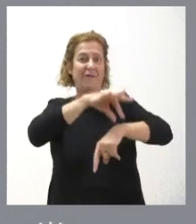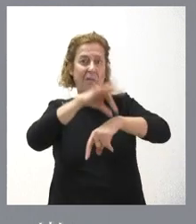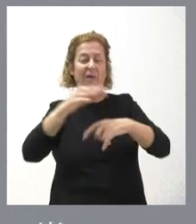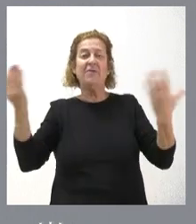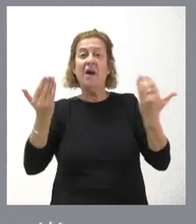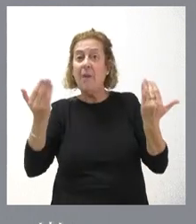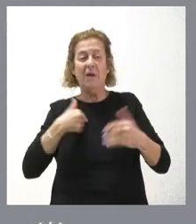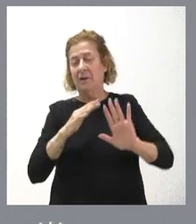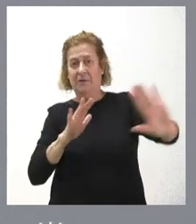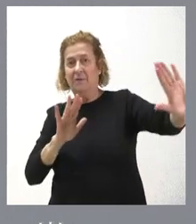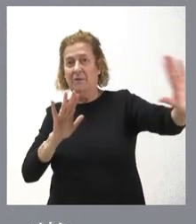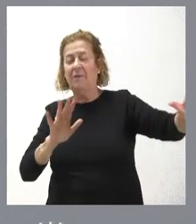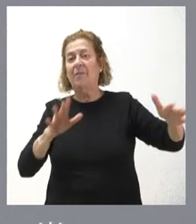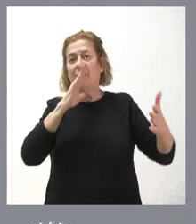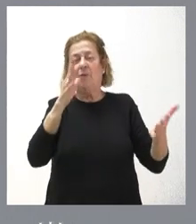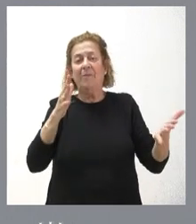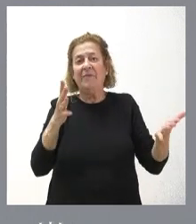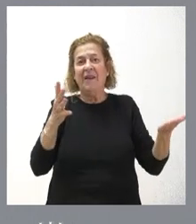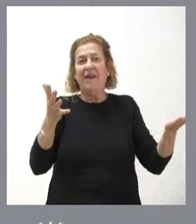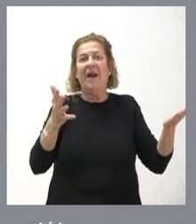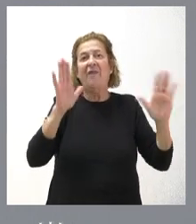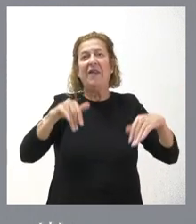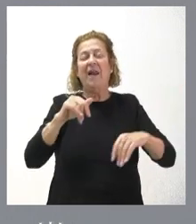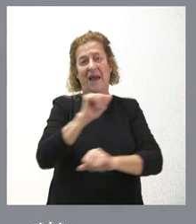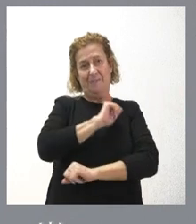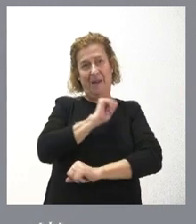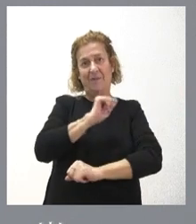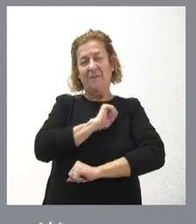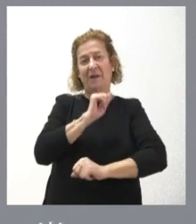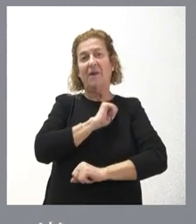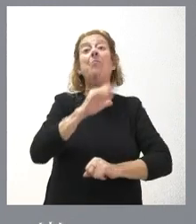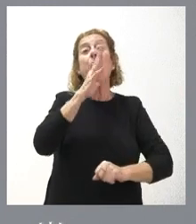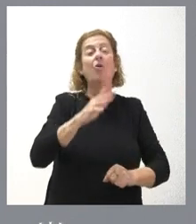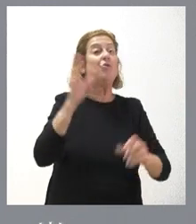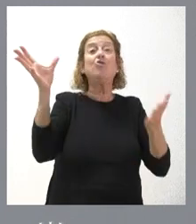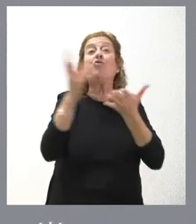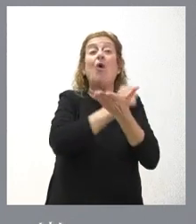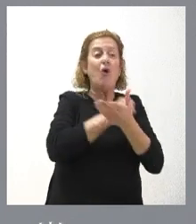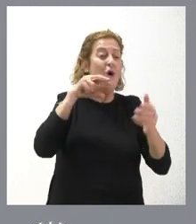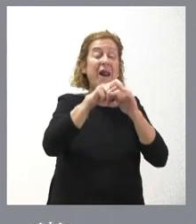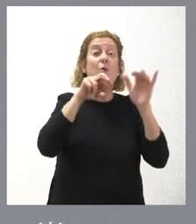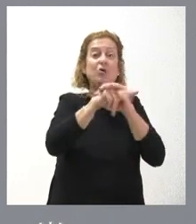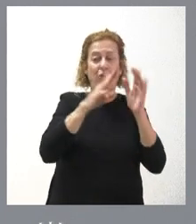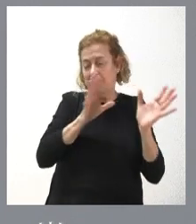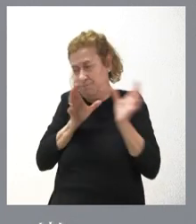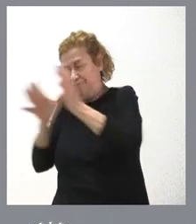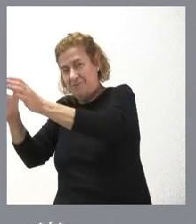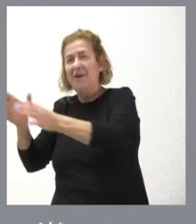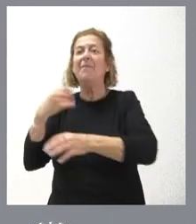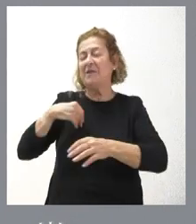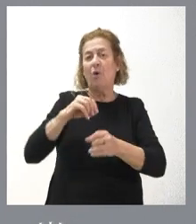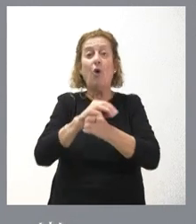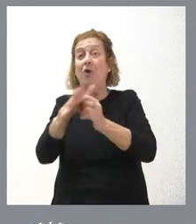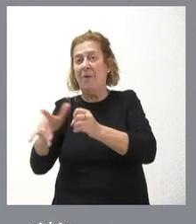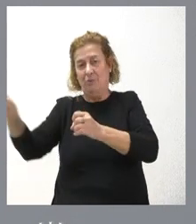enfermedades que lógicamente pues tuvieron que retrasar sus actuaciones Porque todos los recursos se focalizaron a la lucha contra